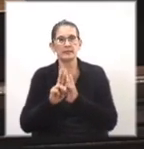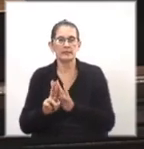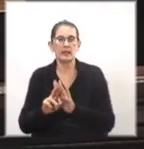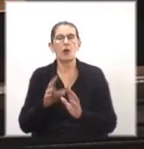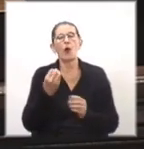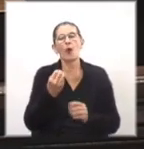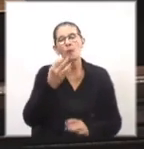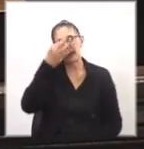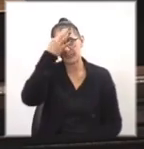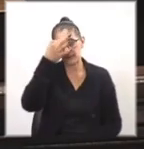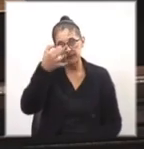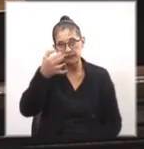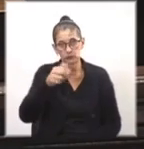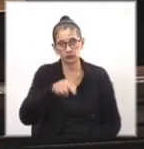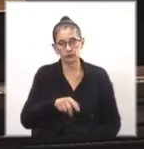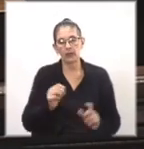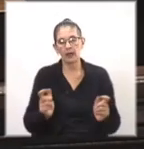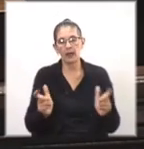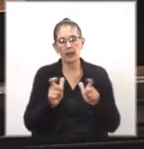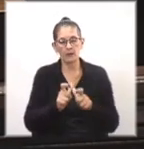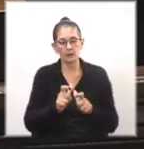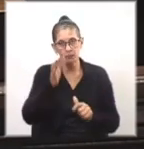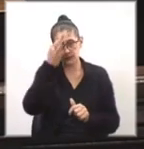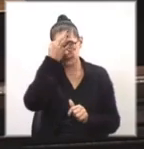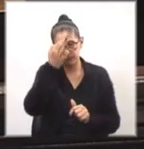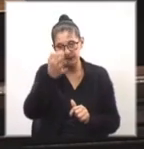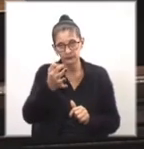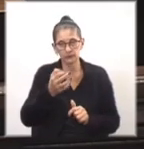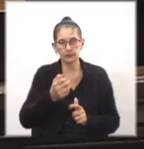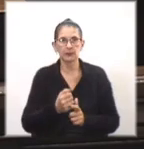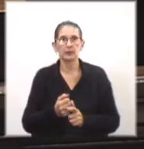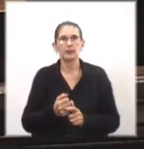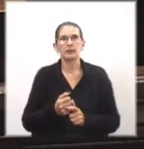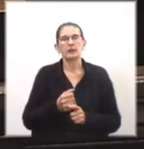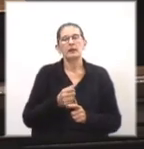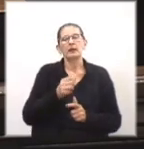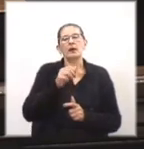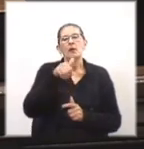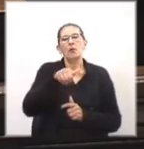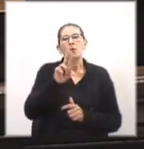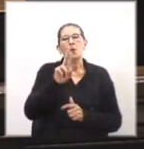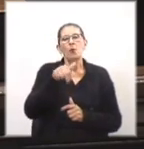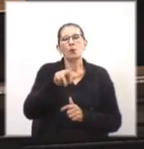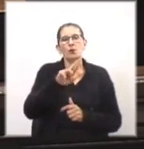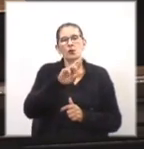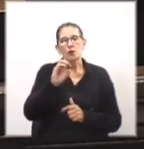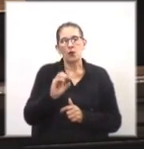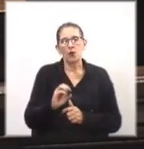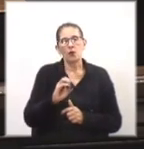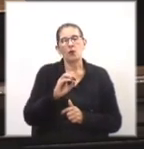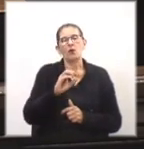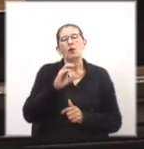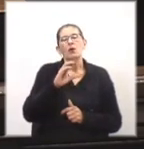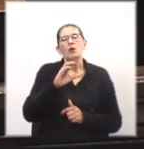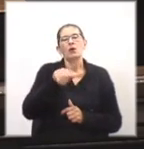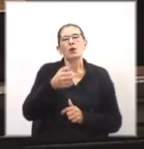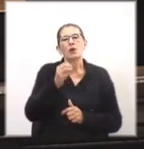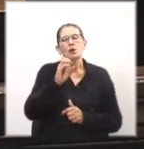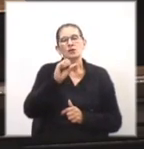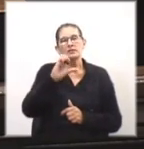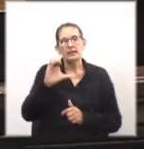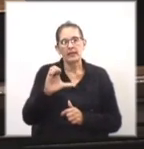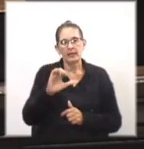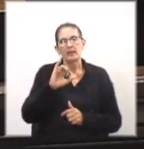expertos en la comisión de expertos, el Ernesto Murro, José von Garner y Jimena